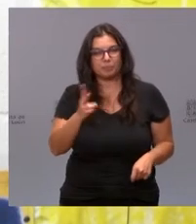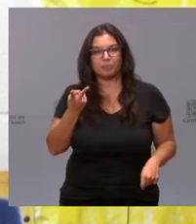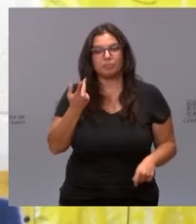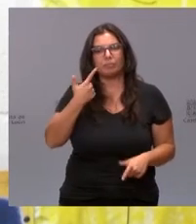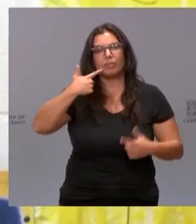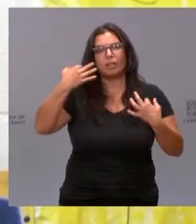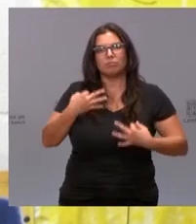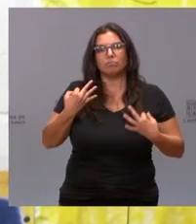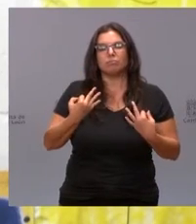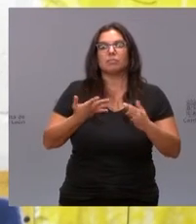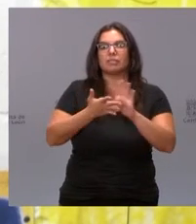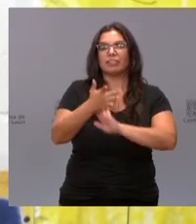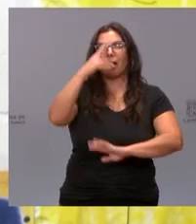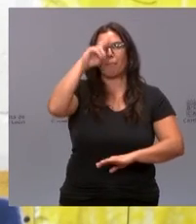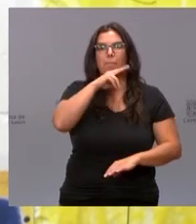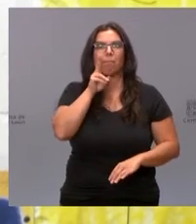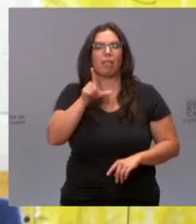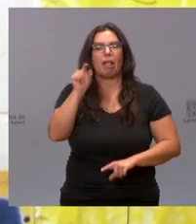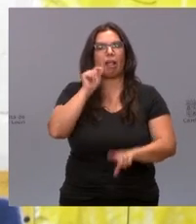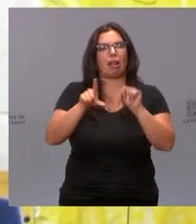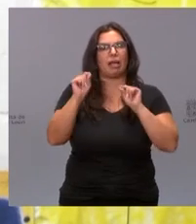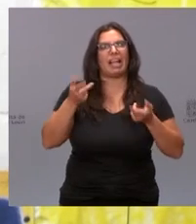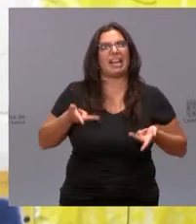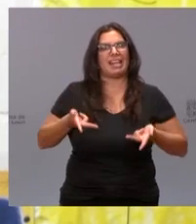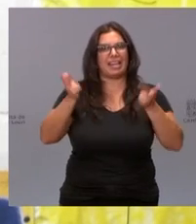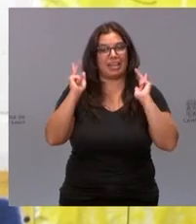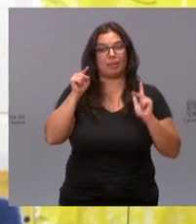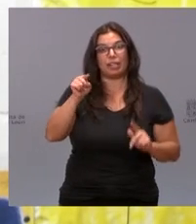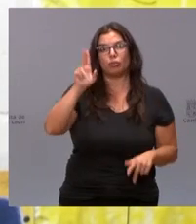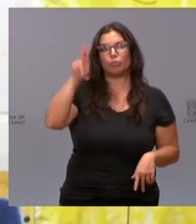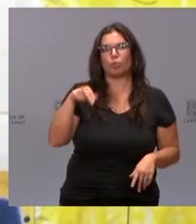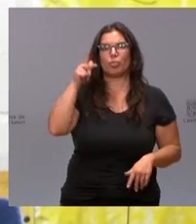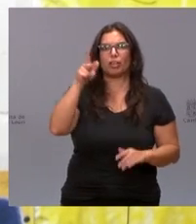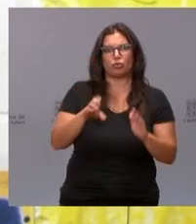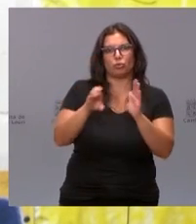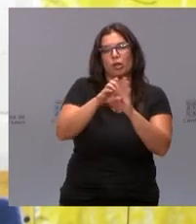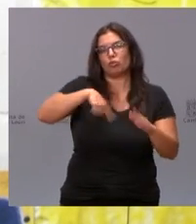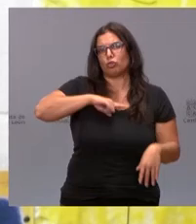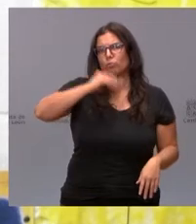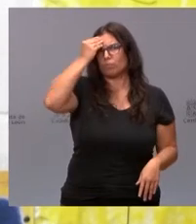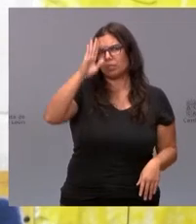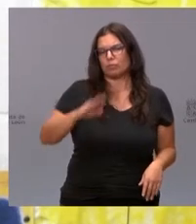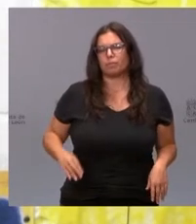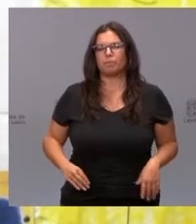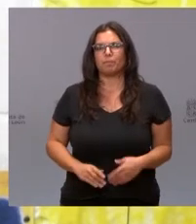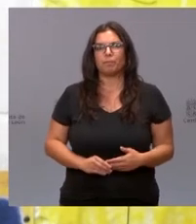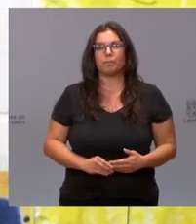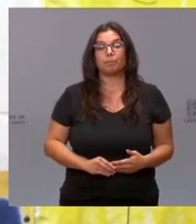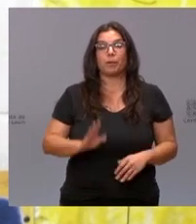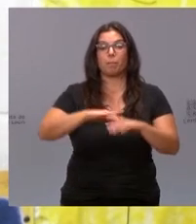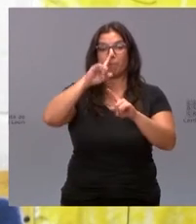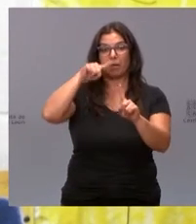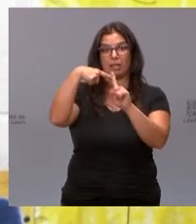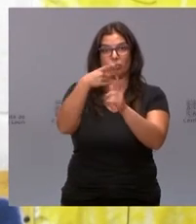garantiza la libertad de elección, que consideramos que es un derecho constitucional de los padres. De cara al año que